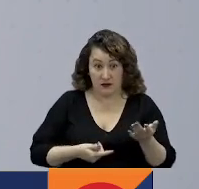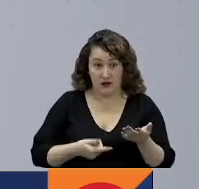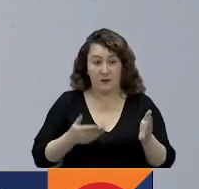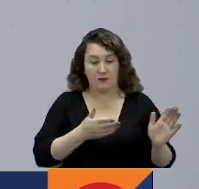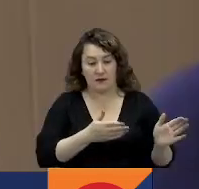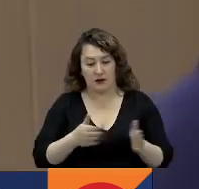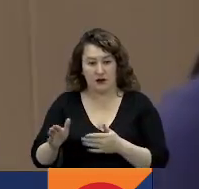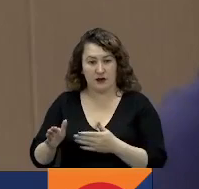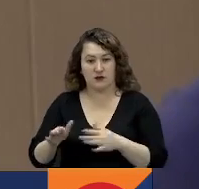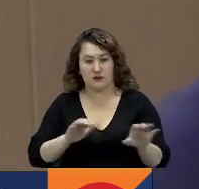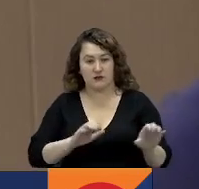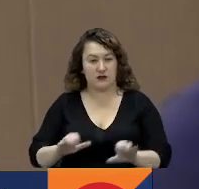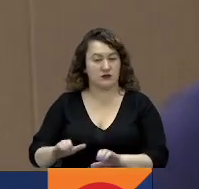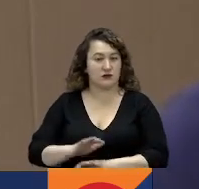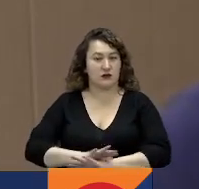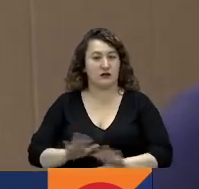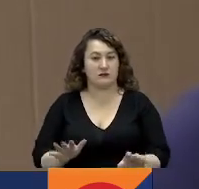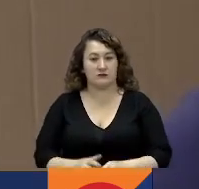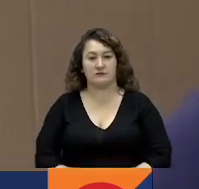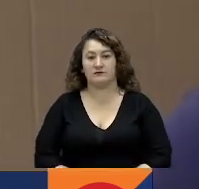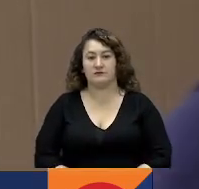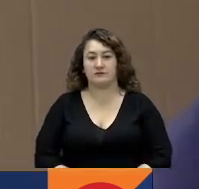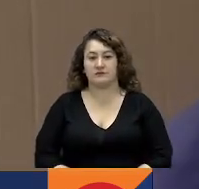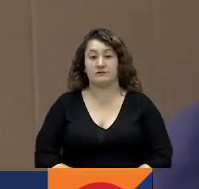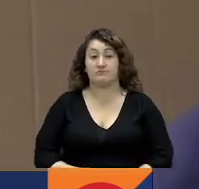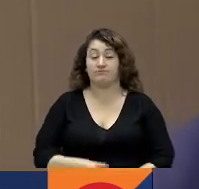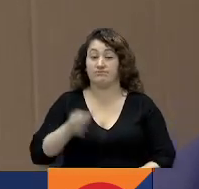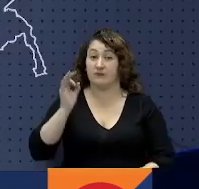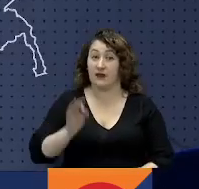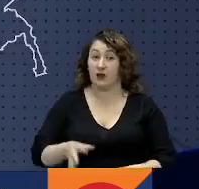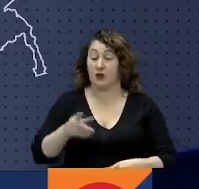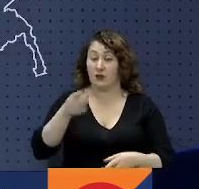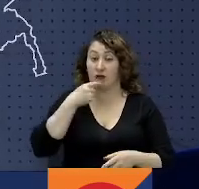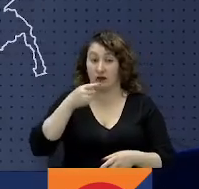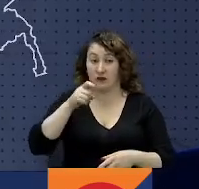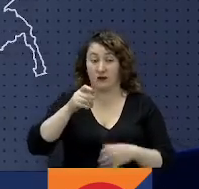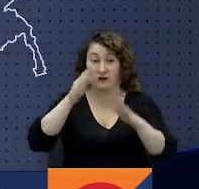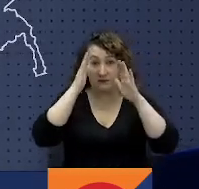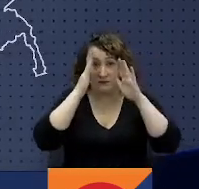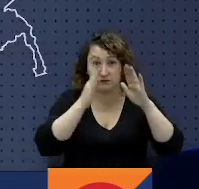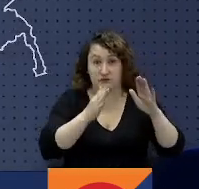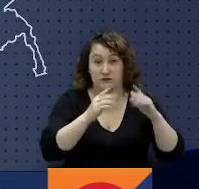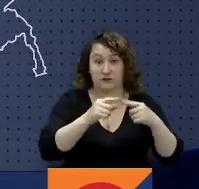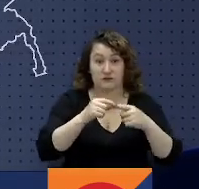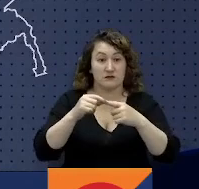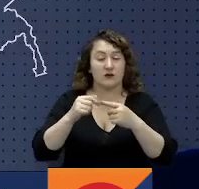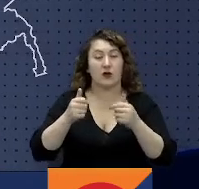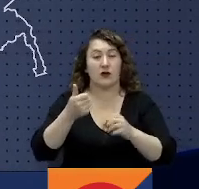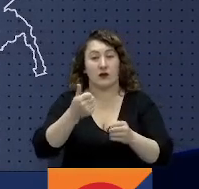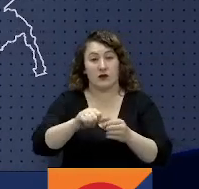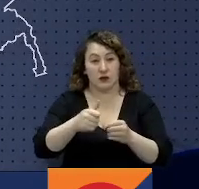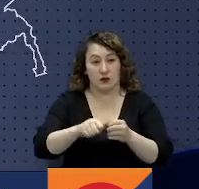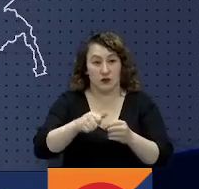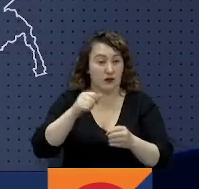y adopción de acciones. Aseguró que se debe tener atención especial en los departamentos de Arauca, Norte de Santander, Nariño, Valle